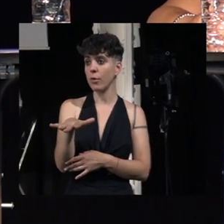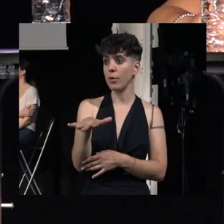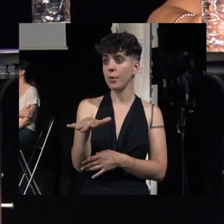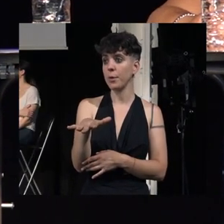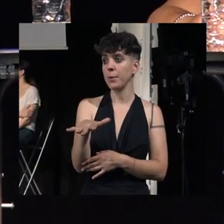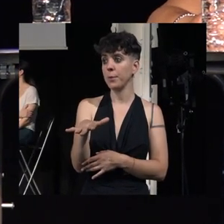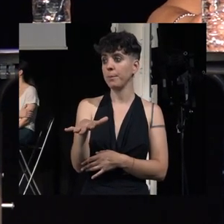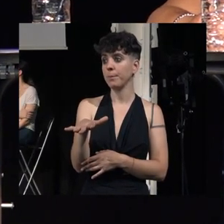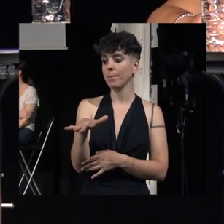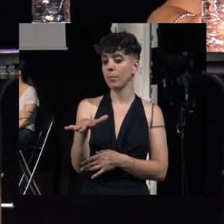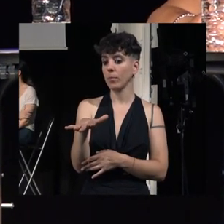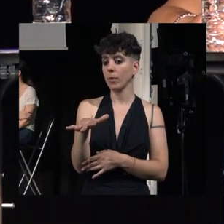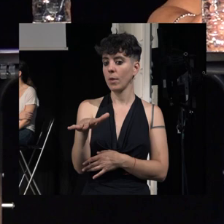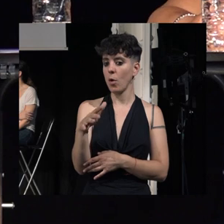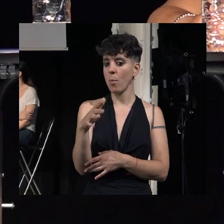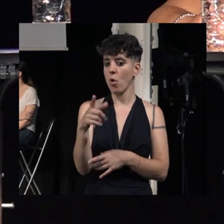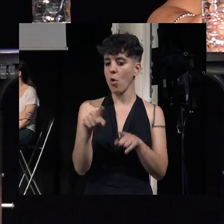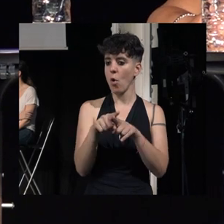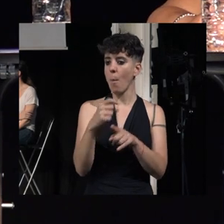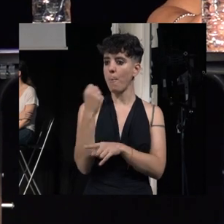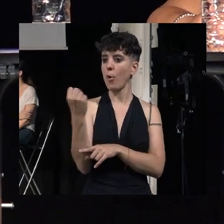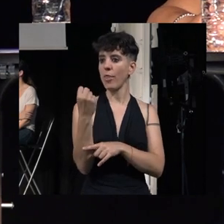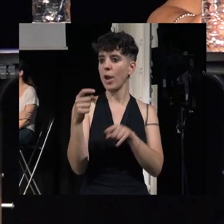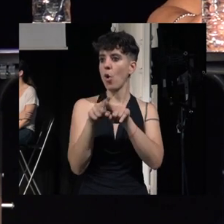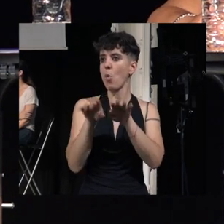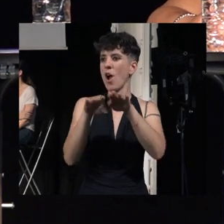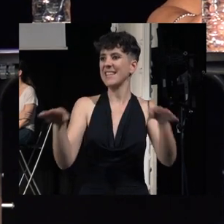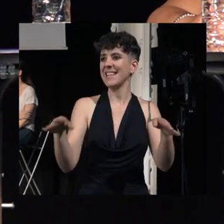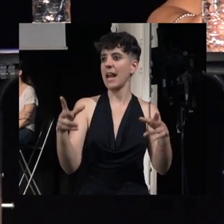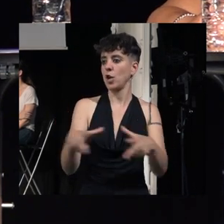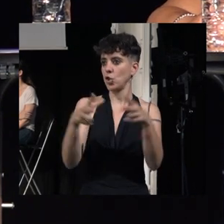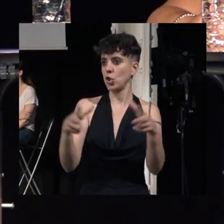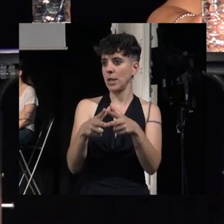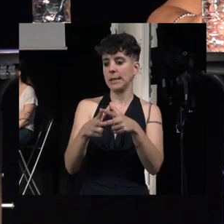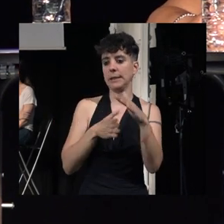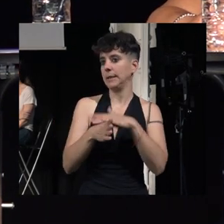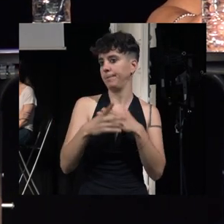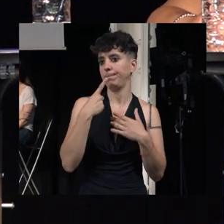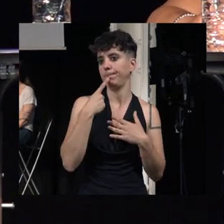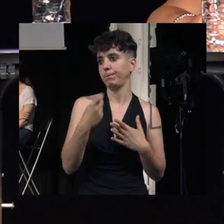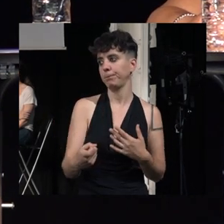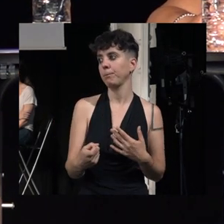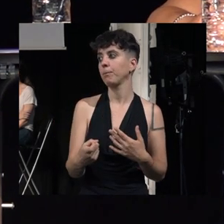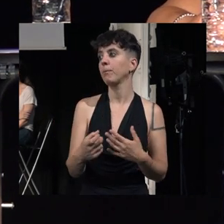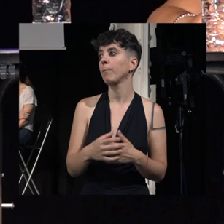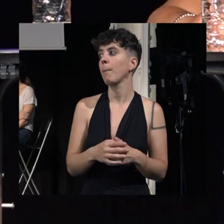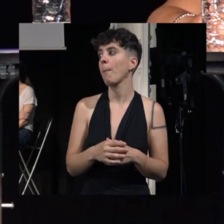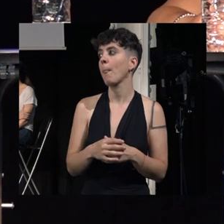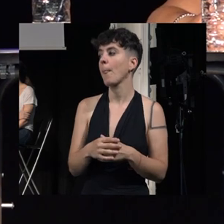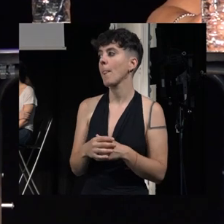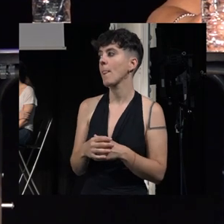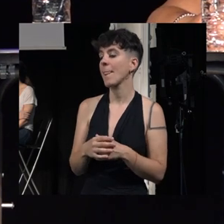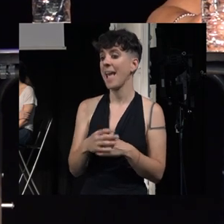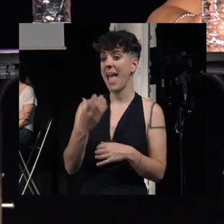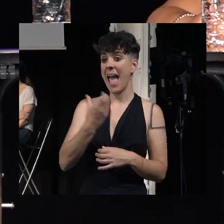poder en torno a escenarios sociales. Y que haya políticas